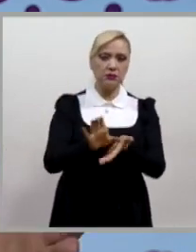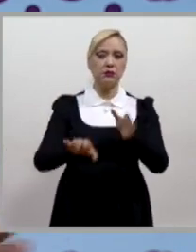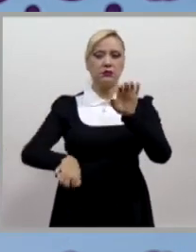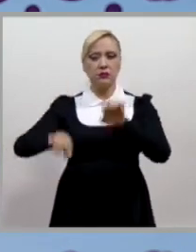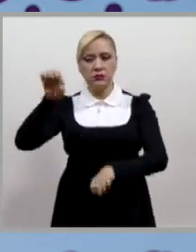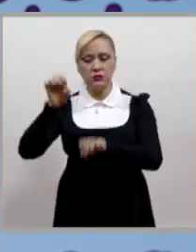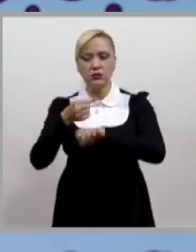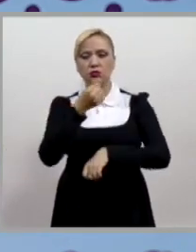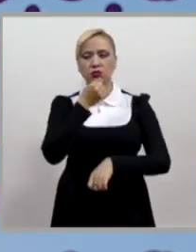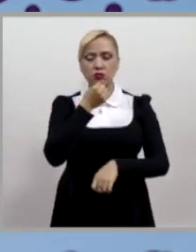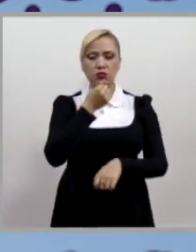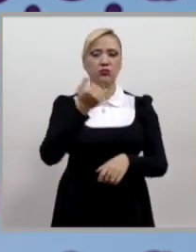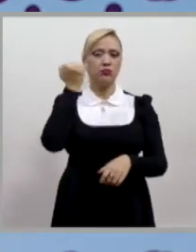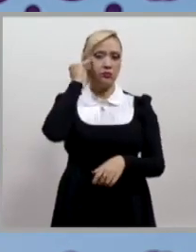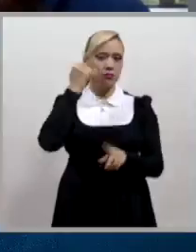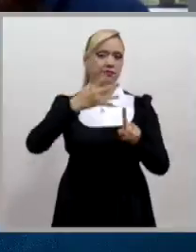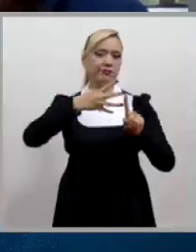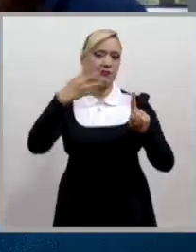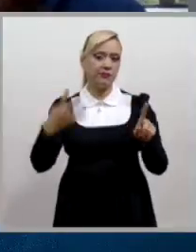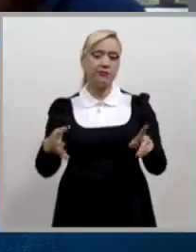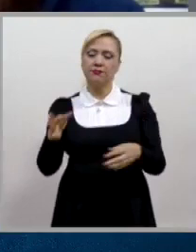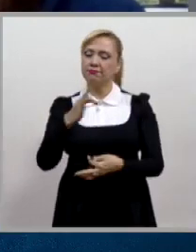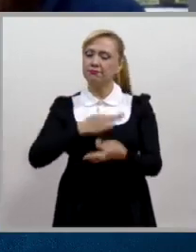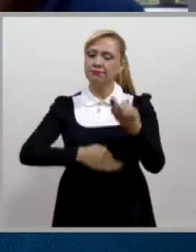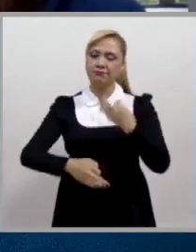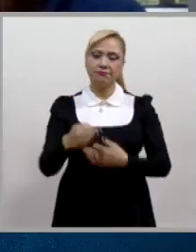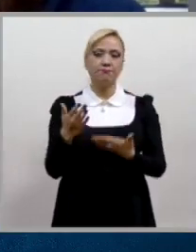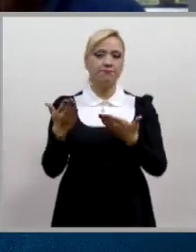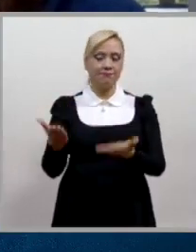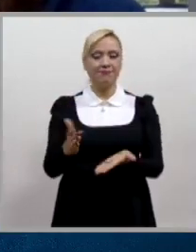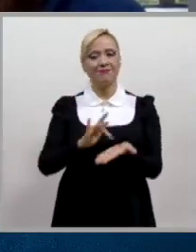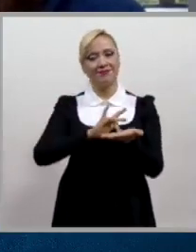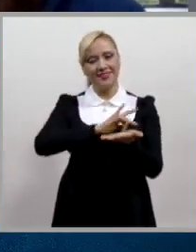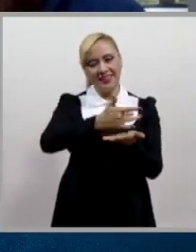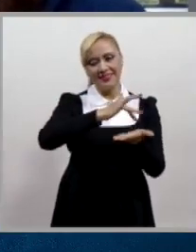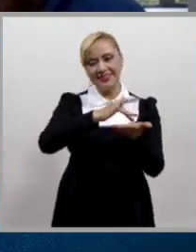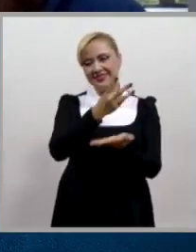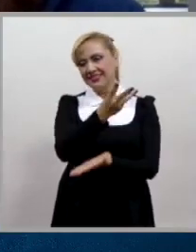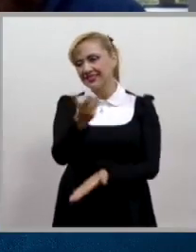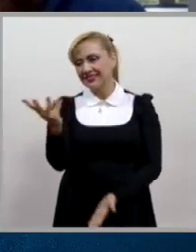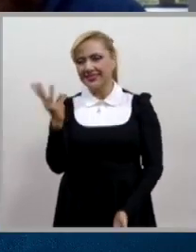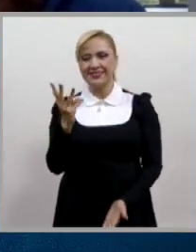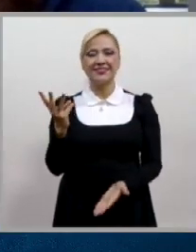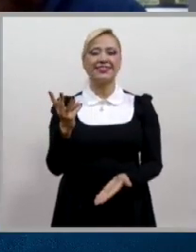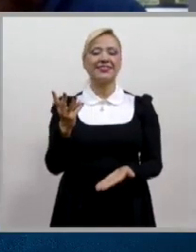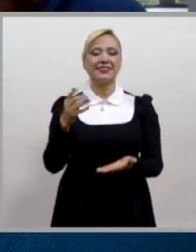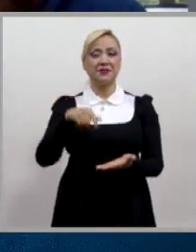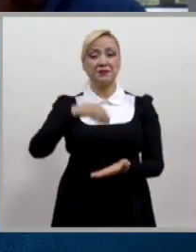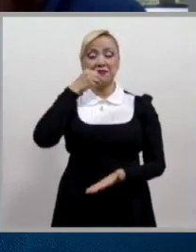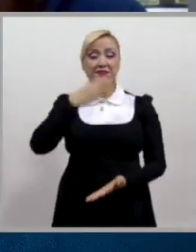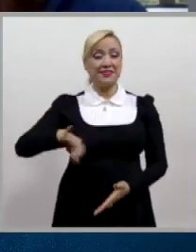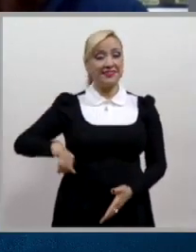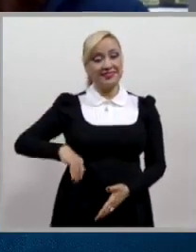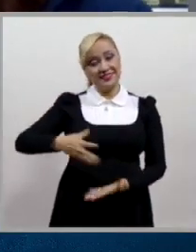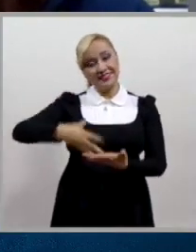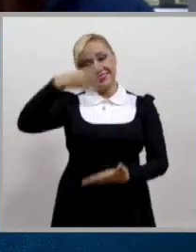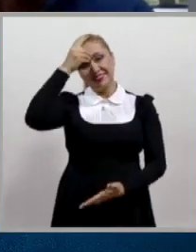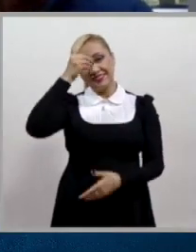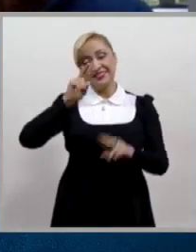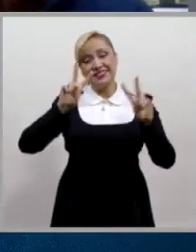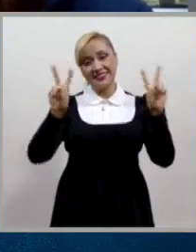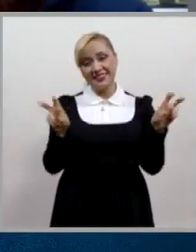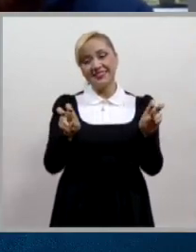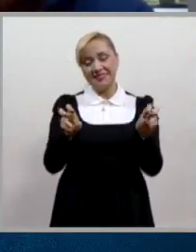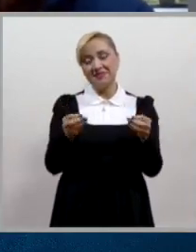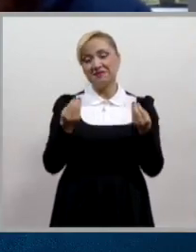implica. Pues muchas gracias, David. Gracias, Carla. Gracias, Víctor. Ha sido un programa muy rico en contenido y pues en lo personal